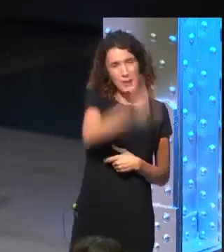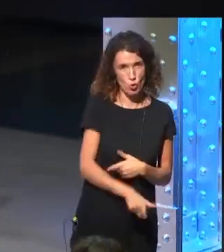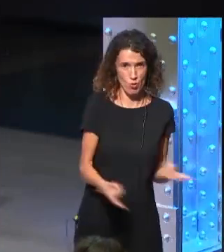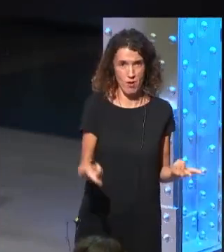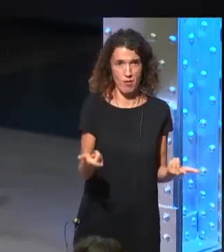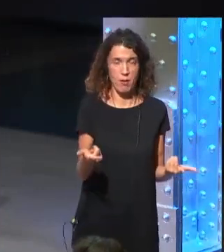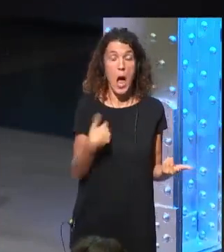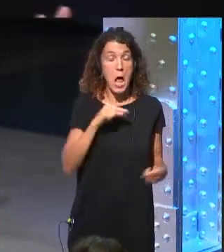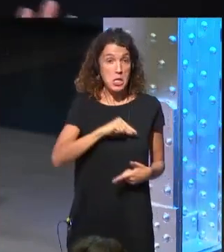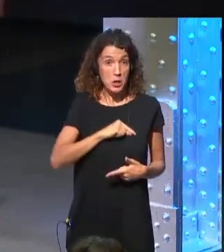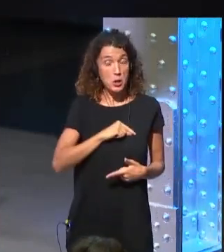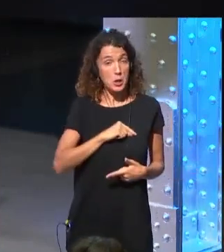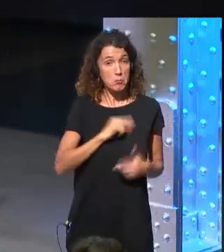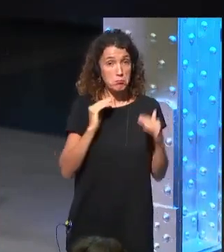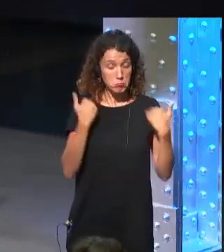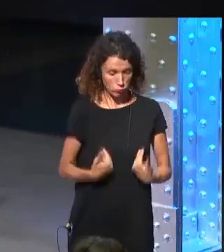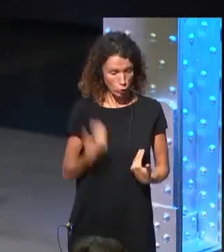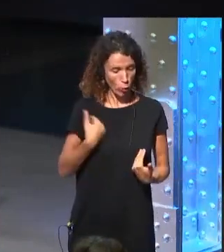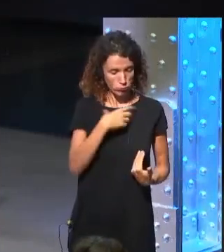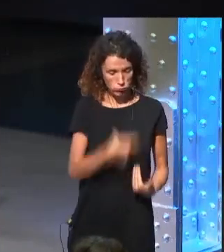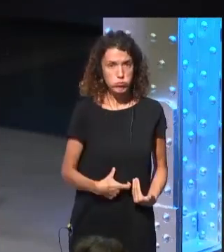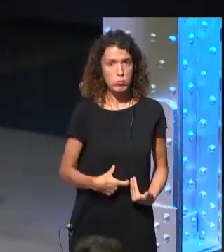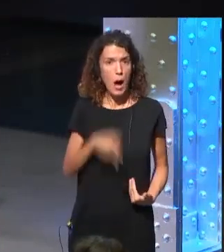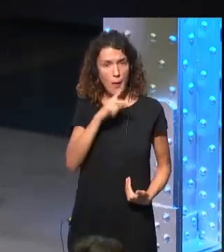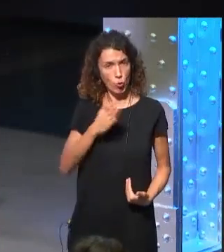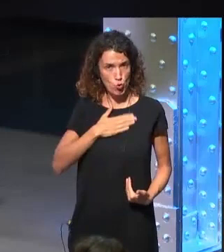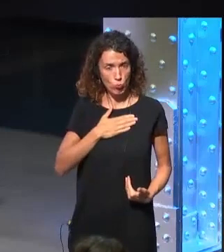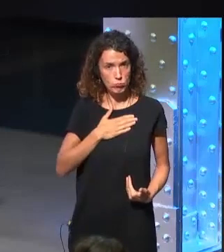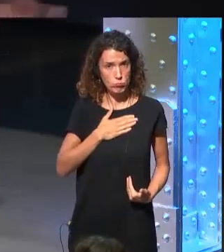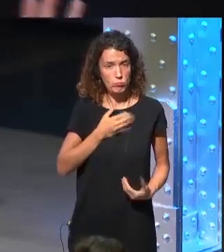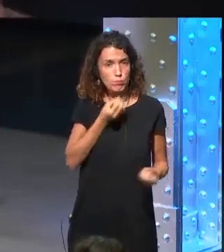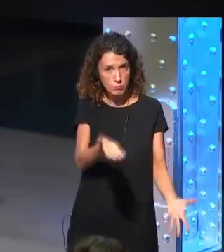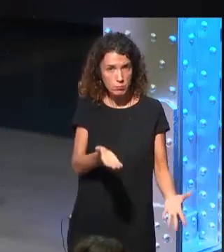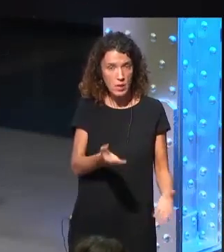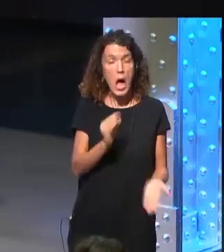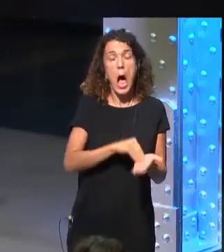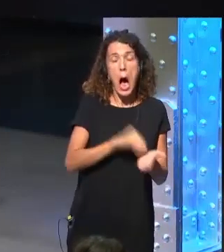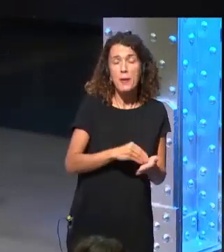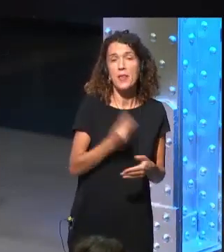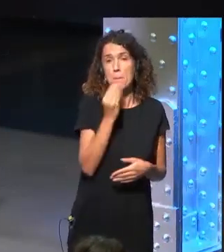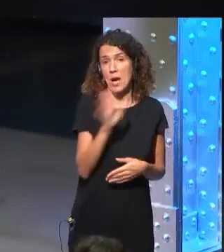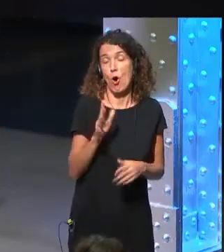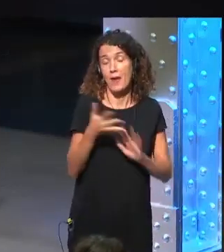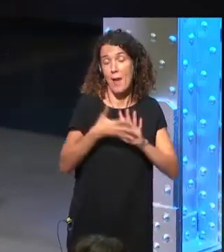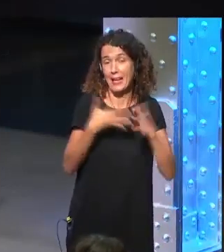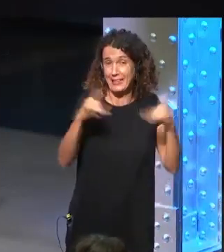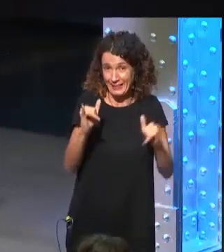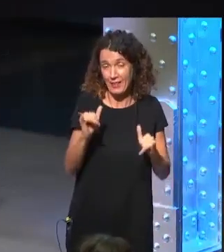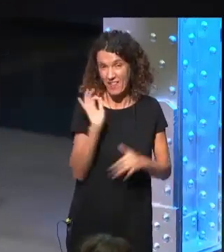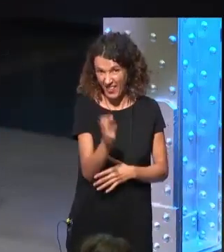Y ahora mismo me siento como si estuviera hablando yo misma. A veces es mejor que no hablase, es